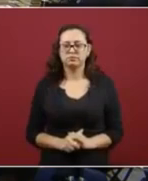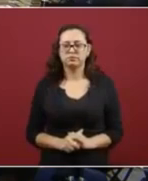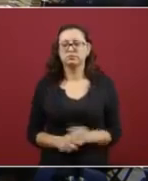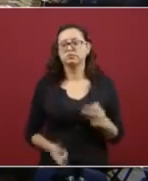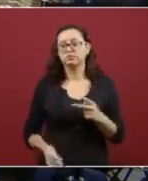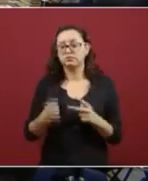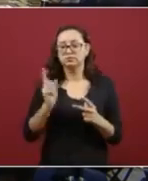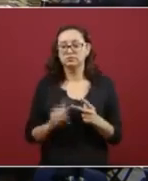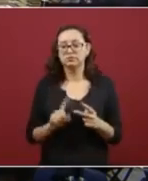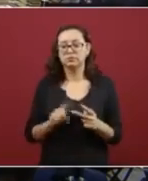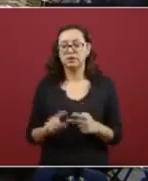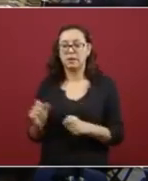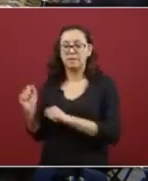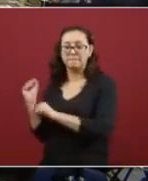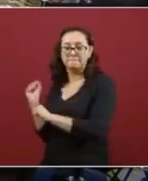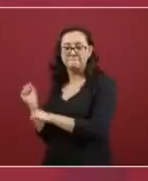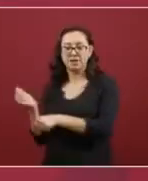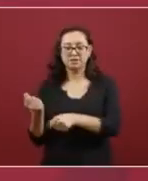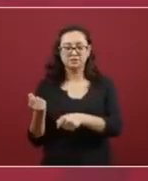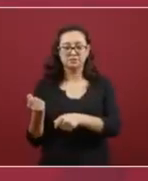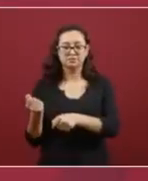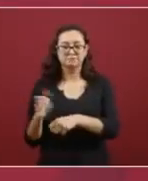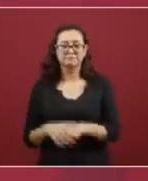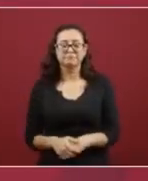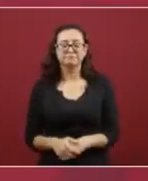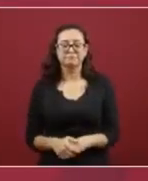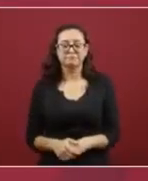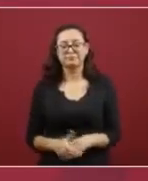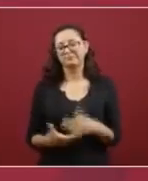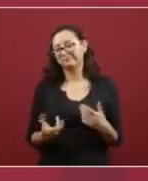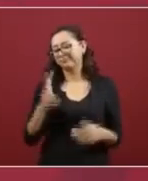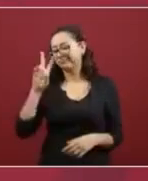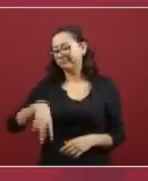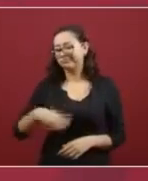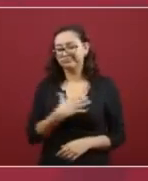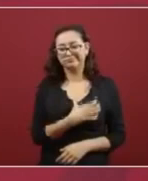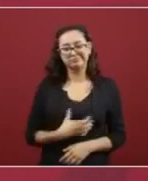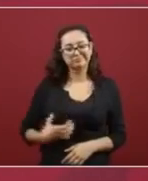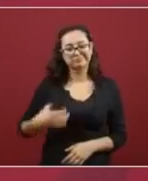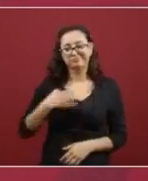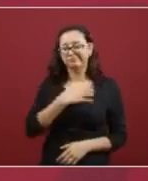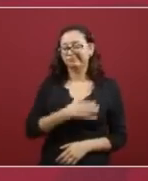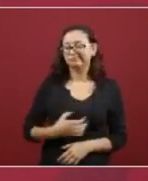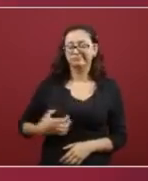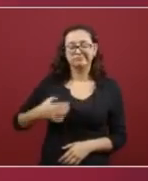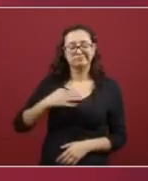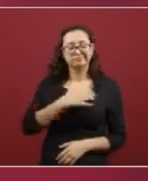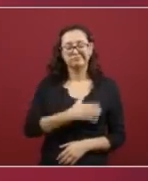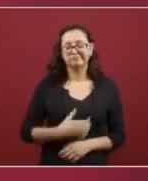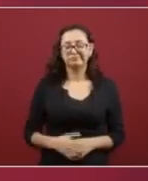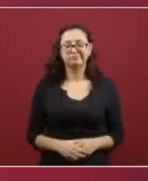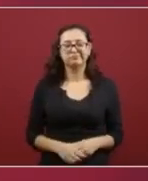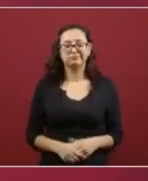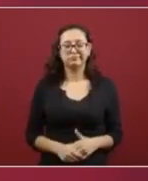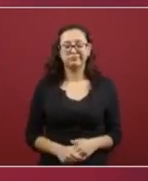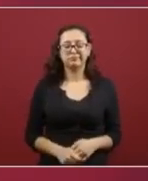Acerca de lo del béisbol, pues la verdad estoy muy contento y